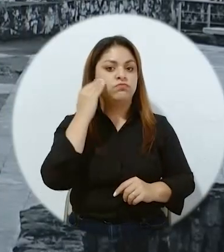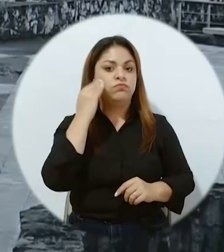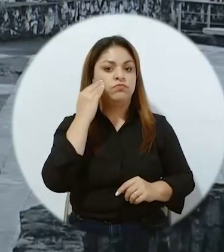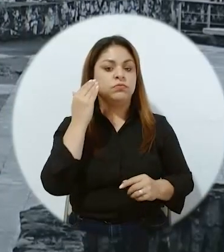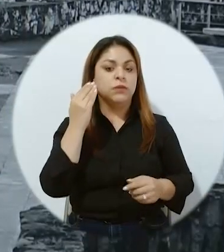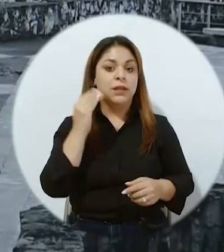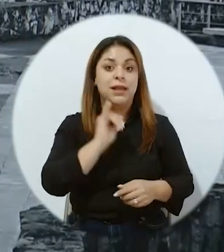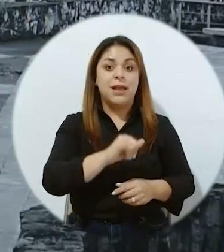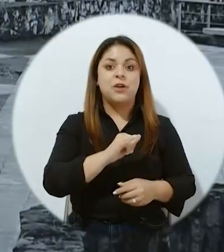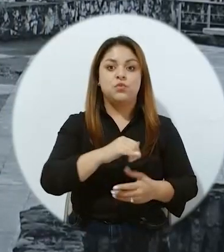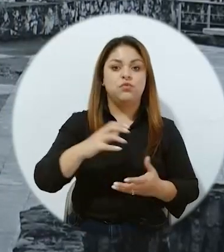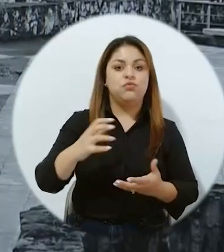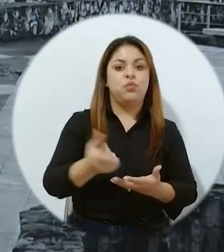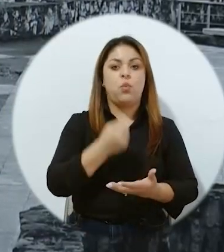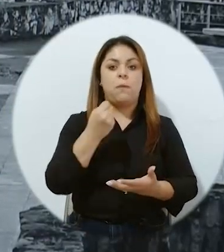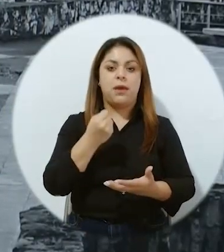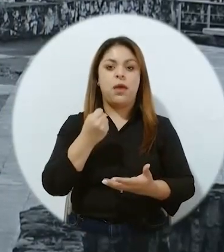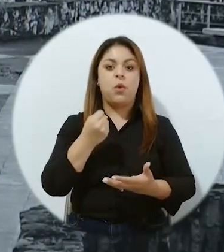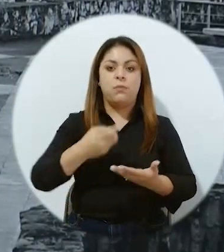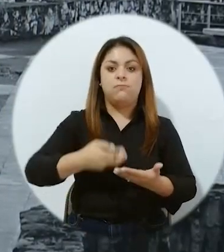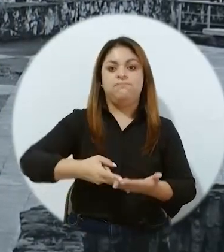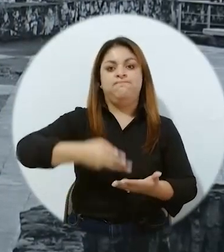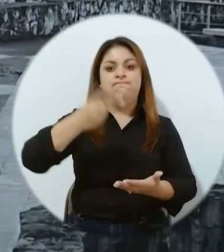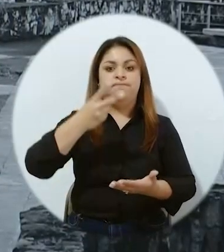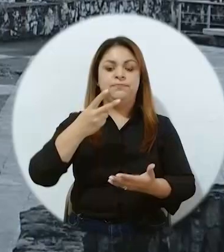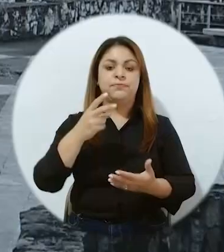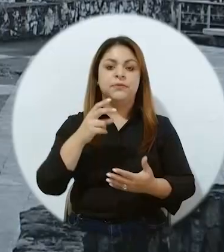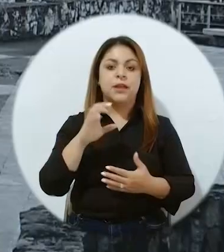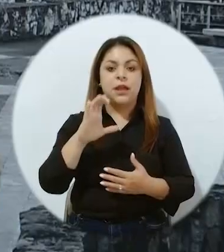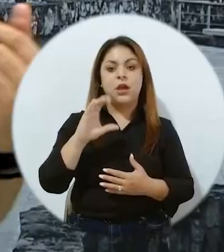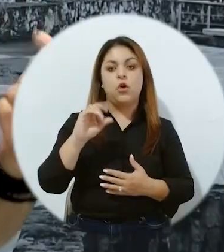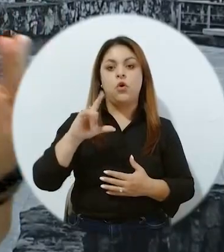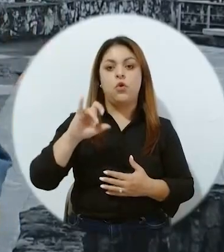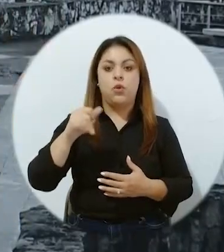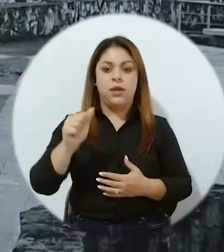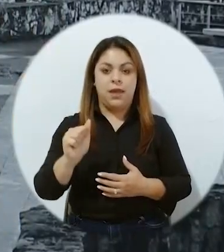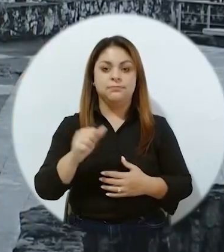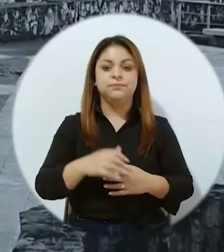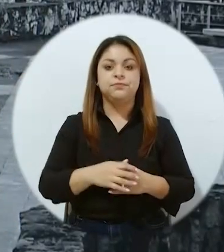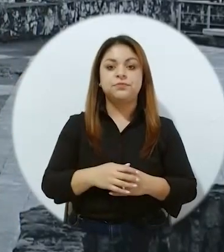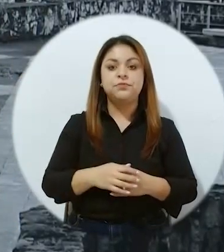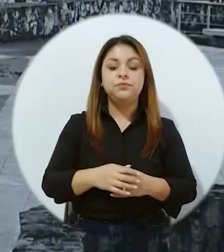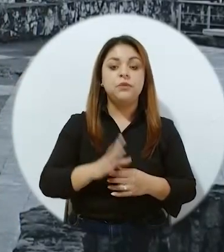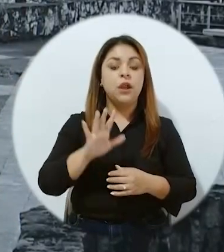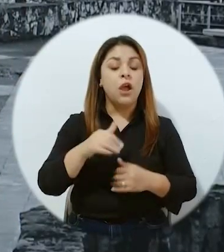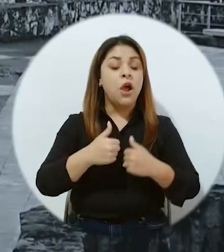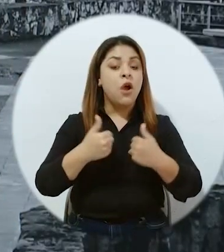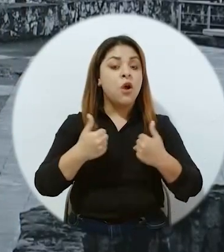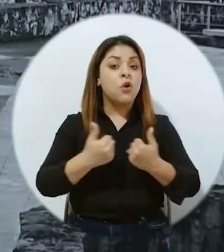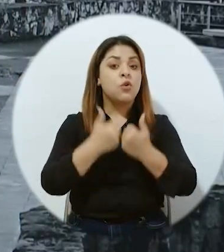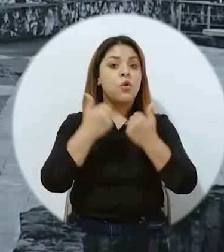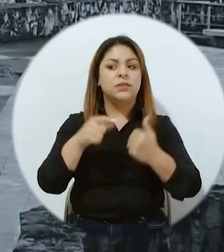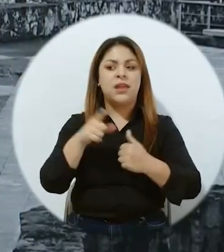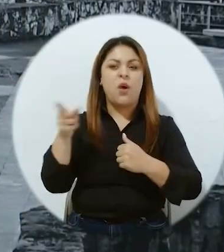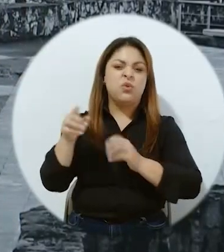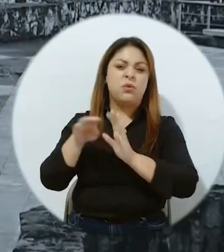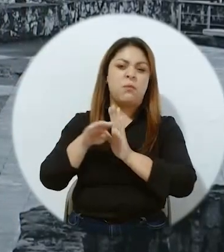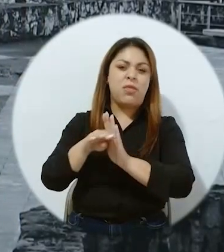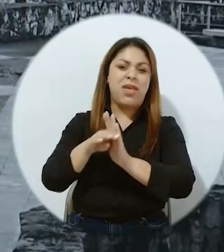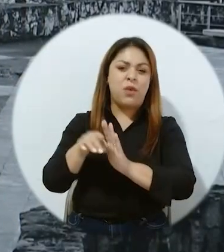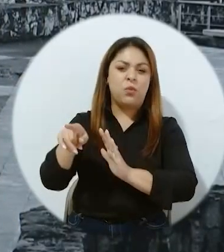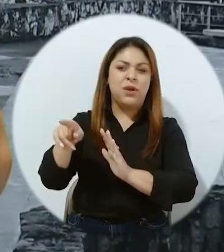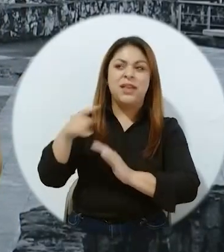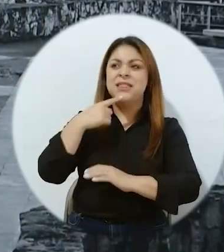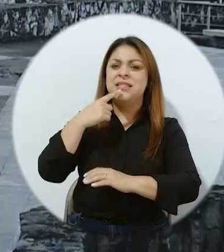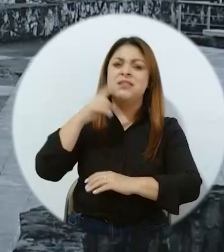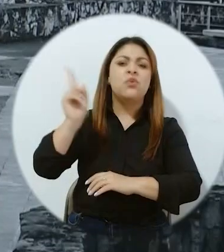también está siendo recuperado y valorizado por la agroecología. En contraposición con el modelo que se nos ha impuesto, que es más barato